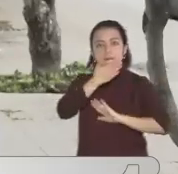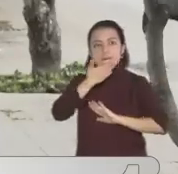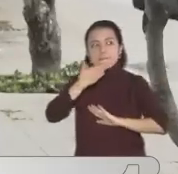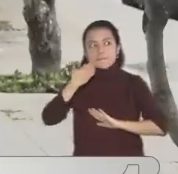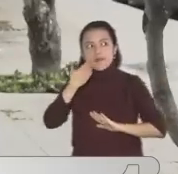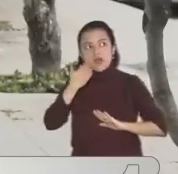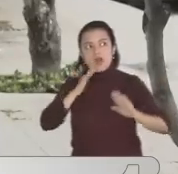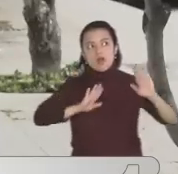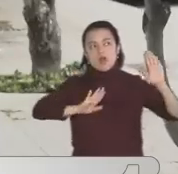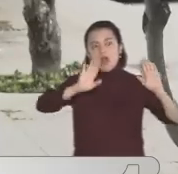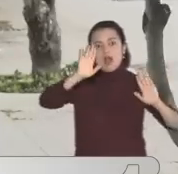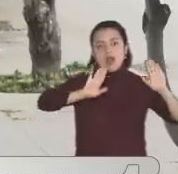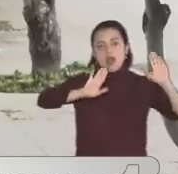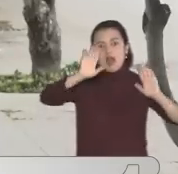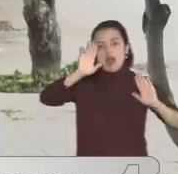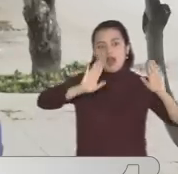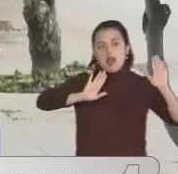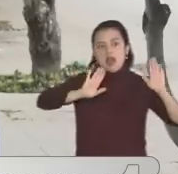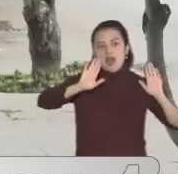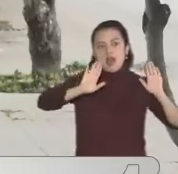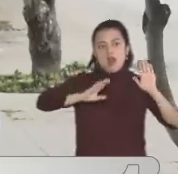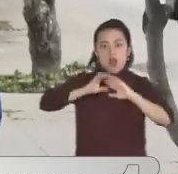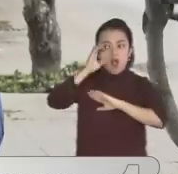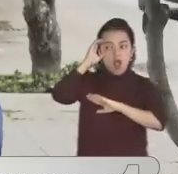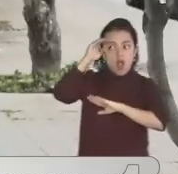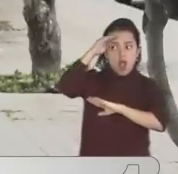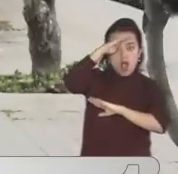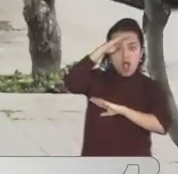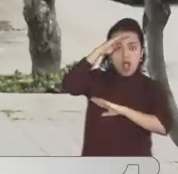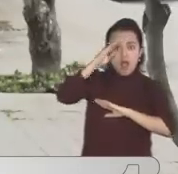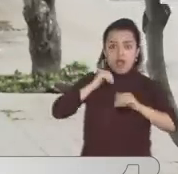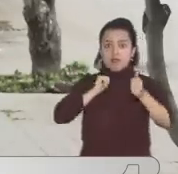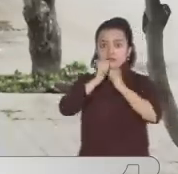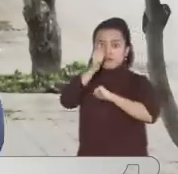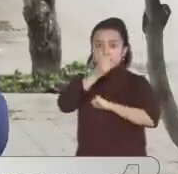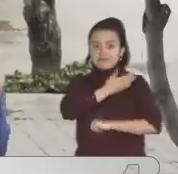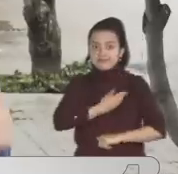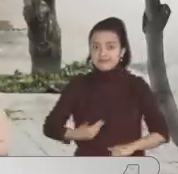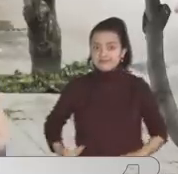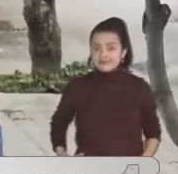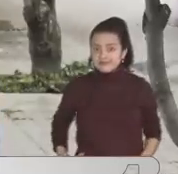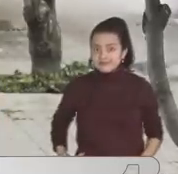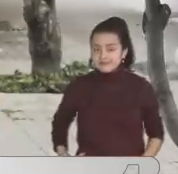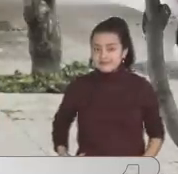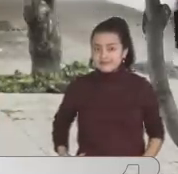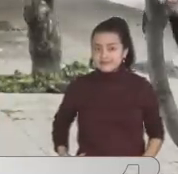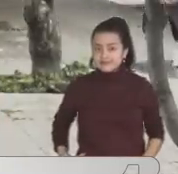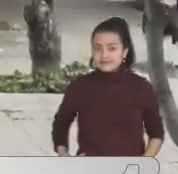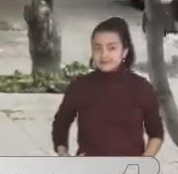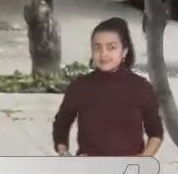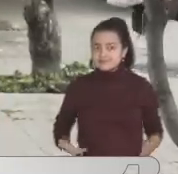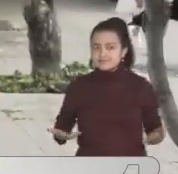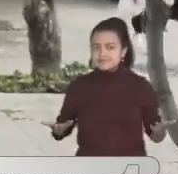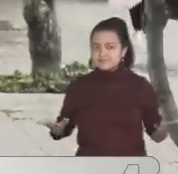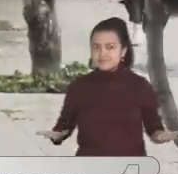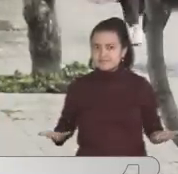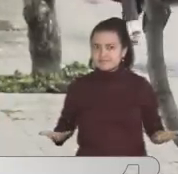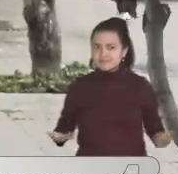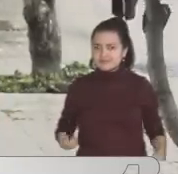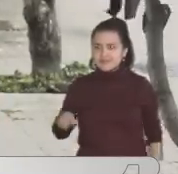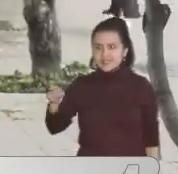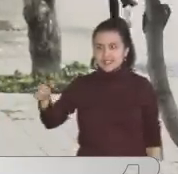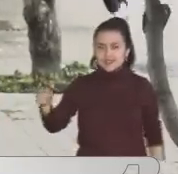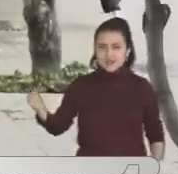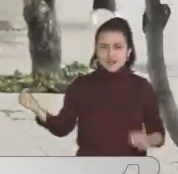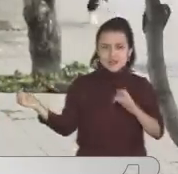lo que Gustavo Petro podría acceder para vencerlo y ser el presidente de la República, pues en los otros aspectos políticos dicen que es una guerra